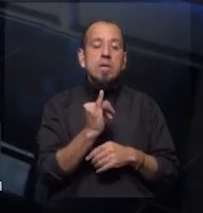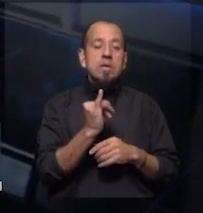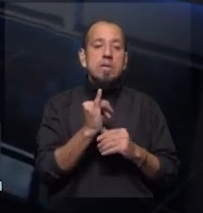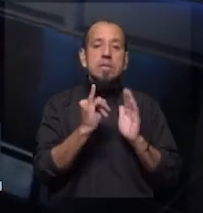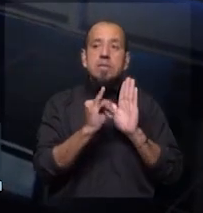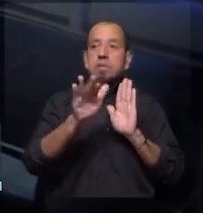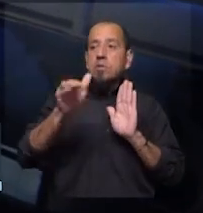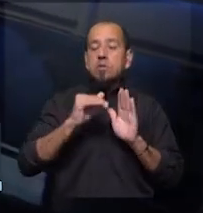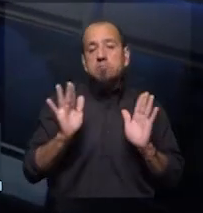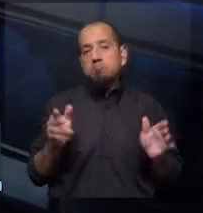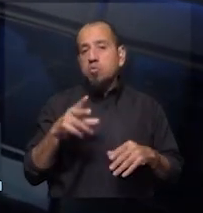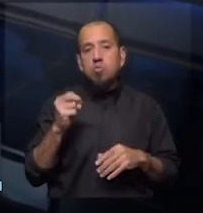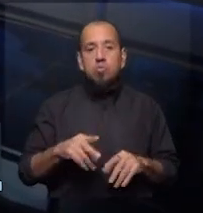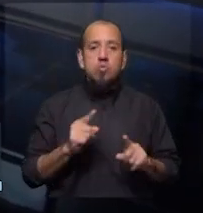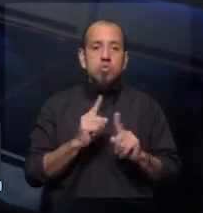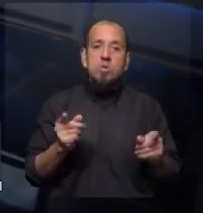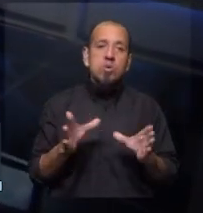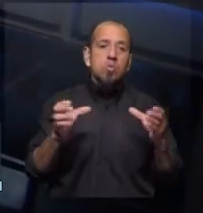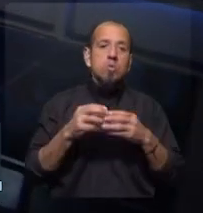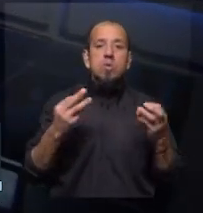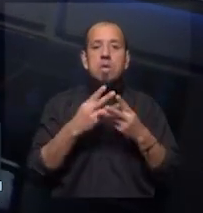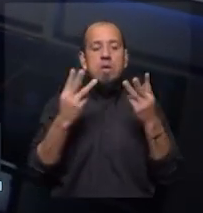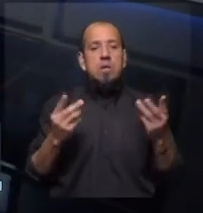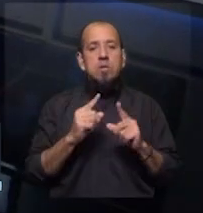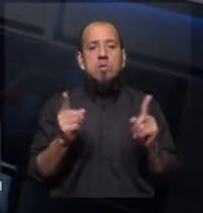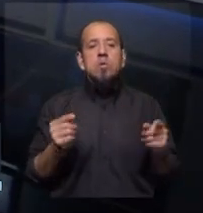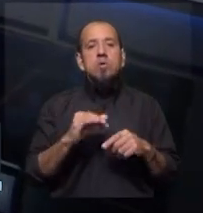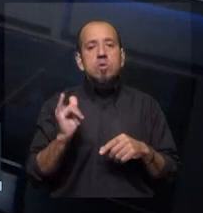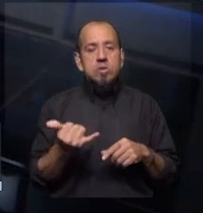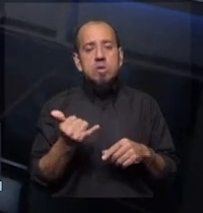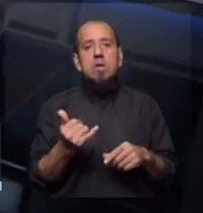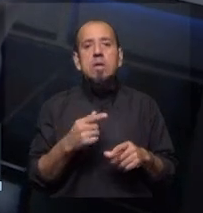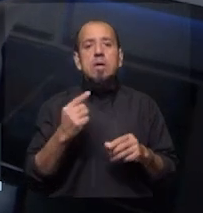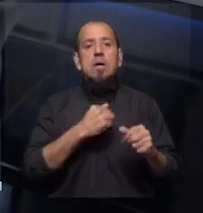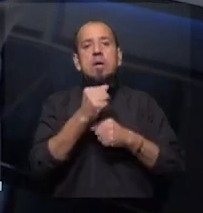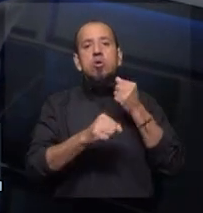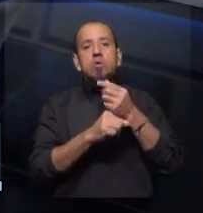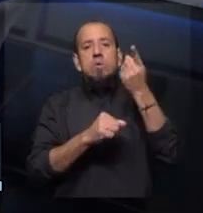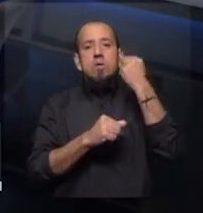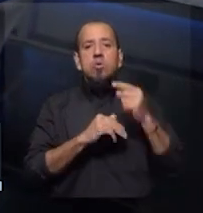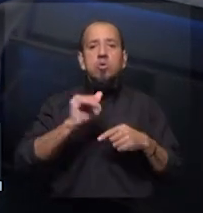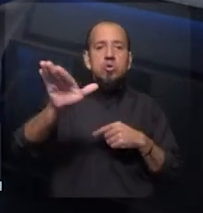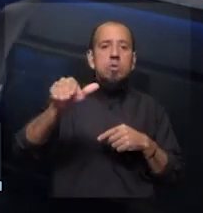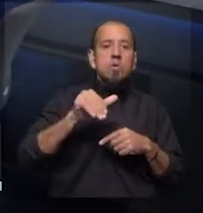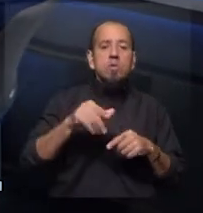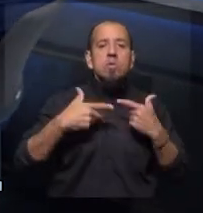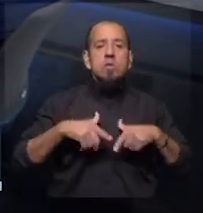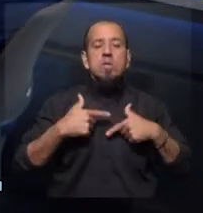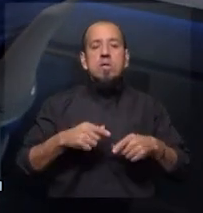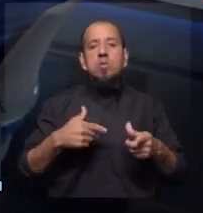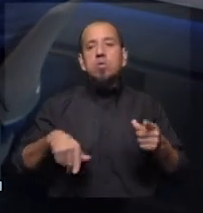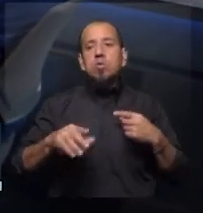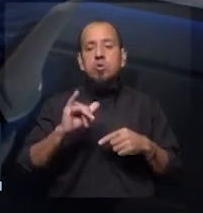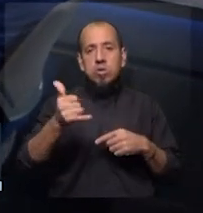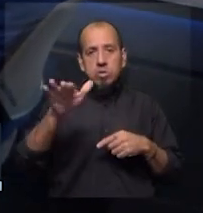común verdad no es un comisión general nosotros ya lo convocamos al ministro del año pasado a una comisión específica que la de seguridad y convivencia